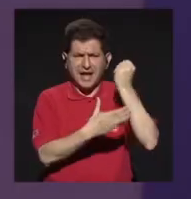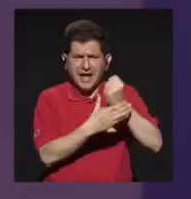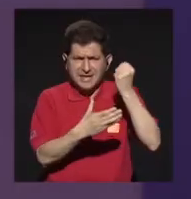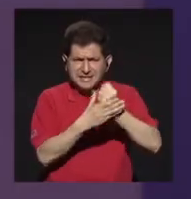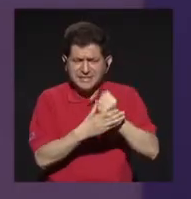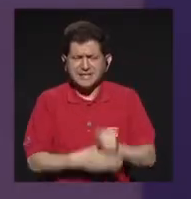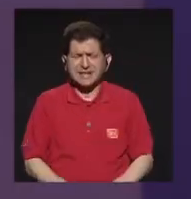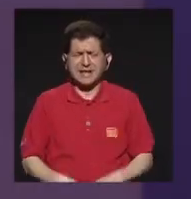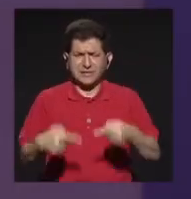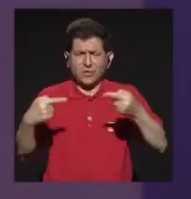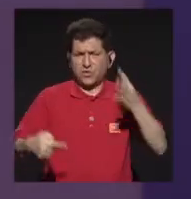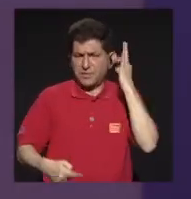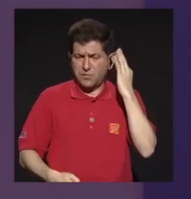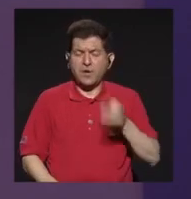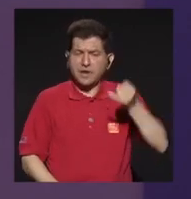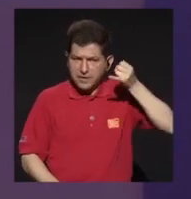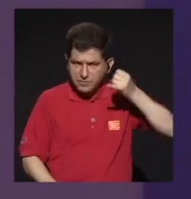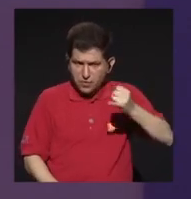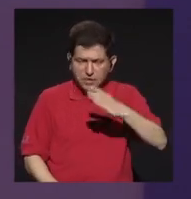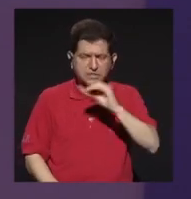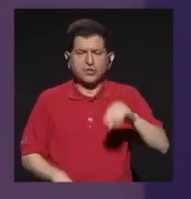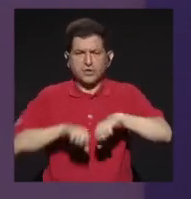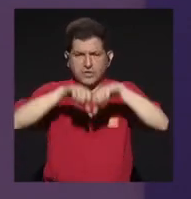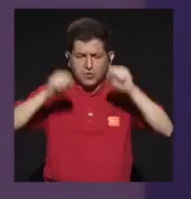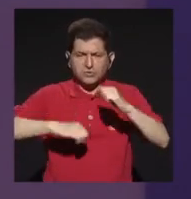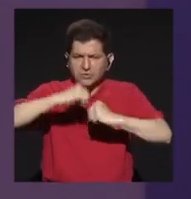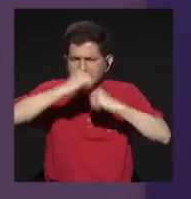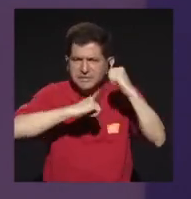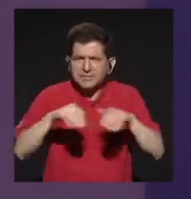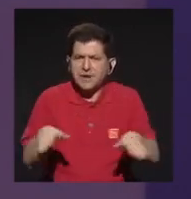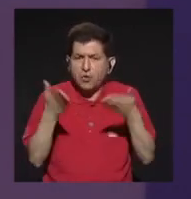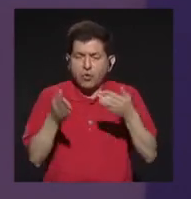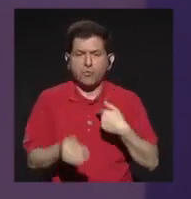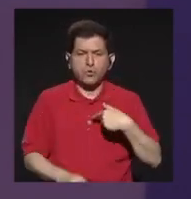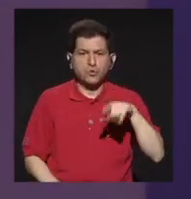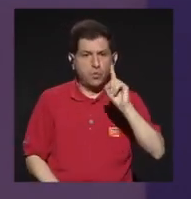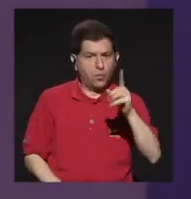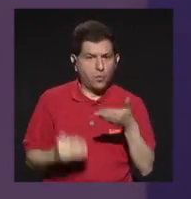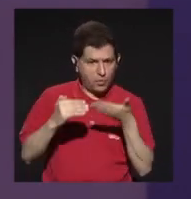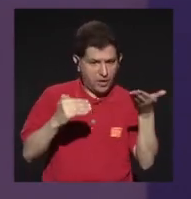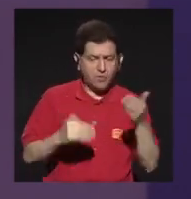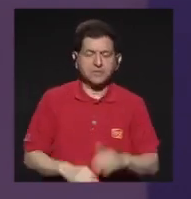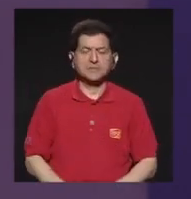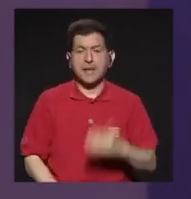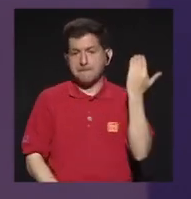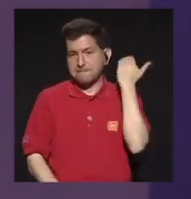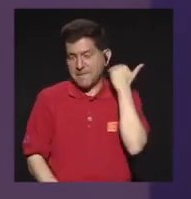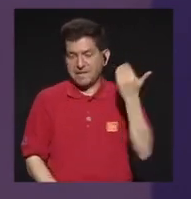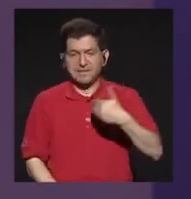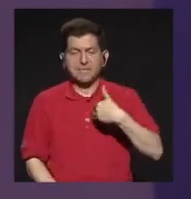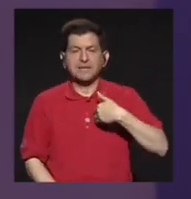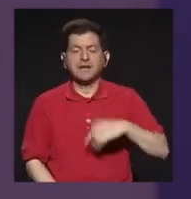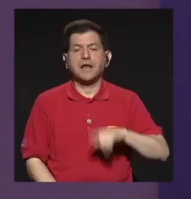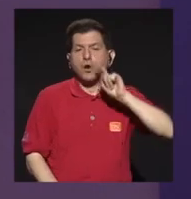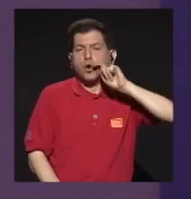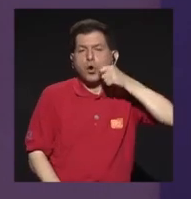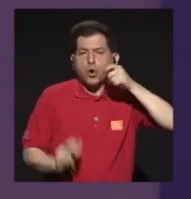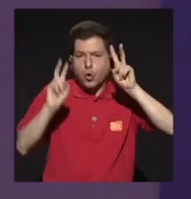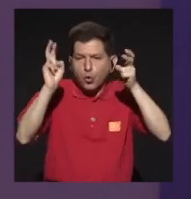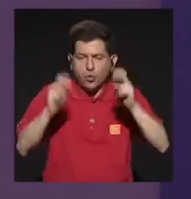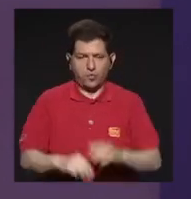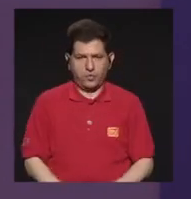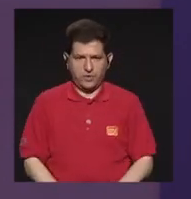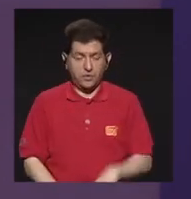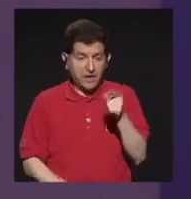sexual sistémico entonces tomé varios elementos uno de esto eran que las víctimas tenían códigos y los códigos de las